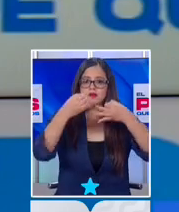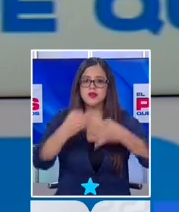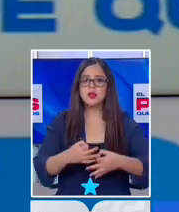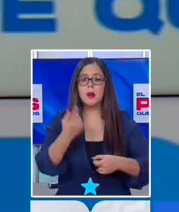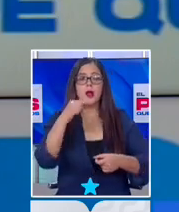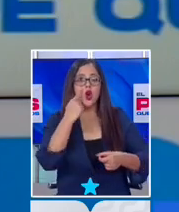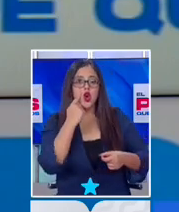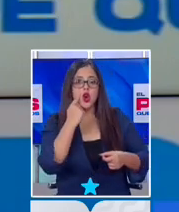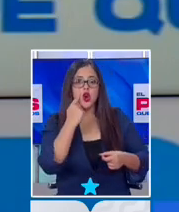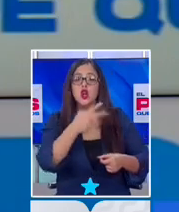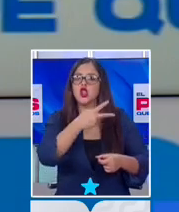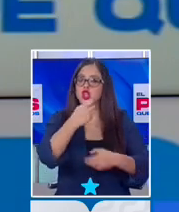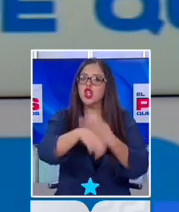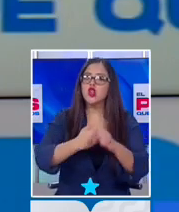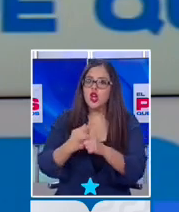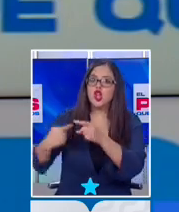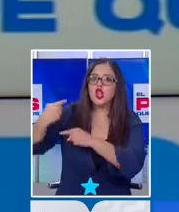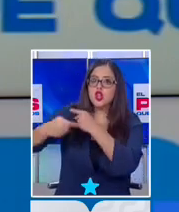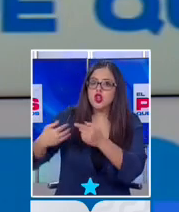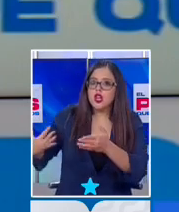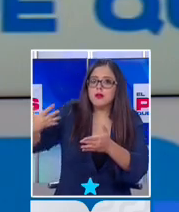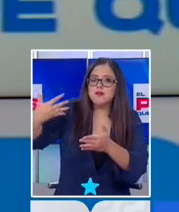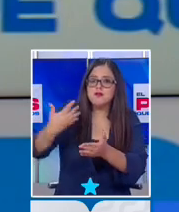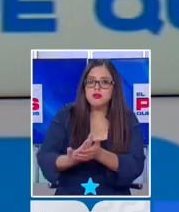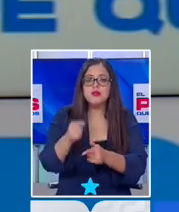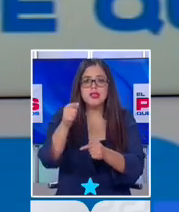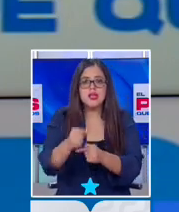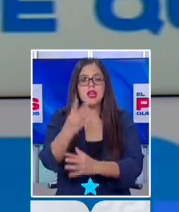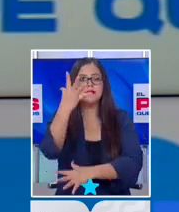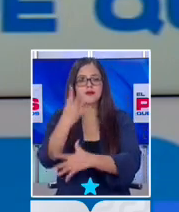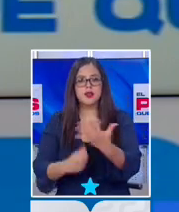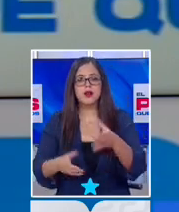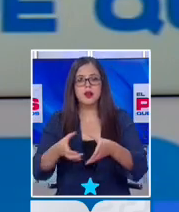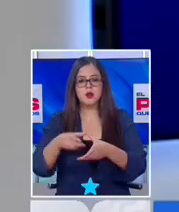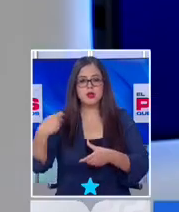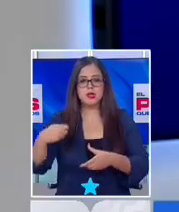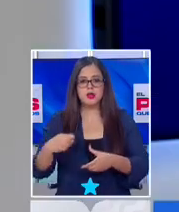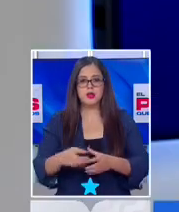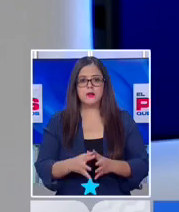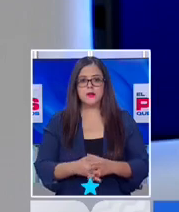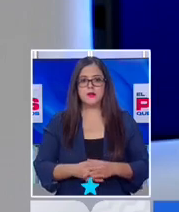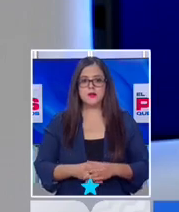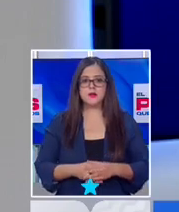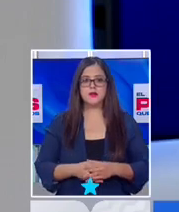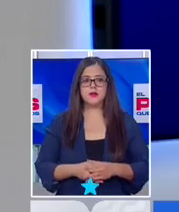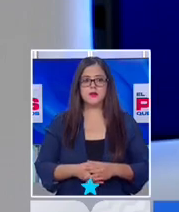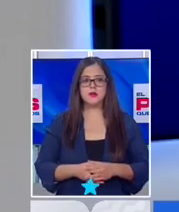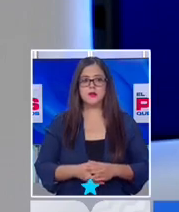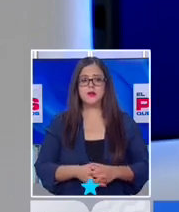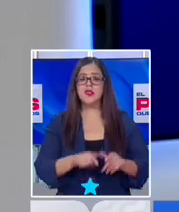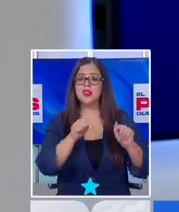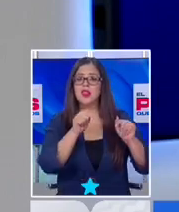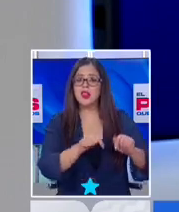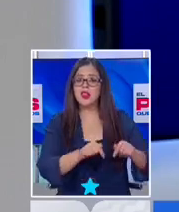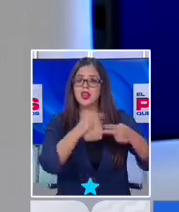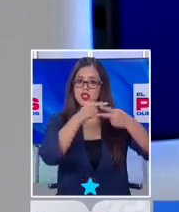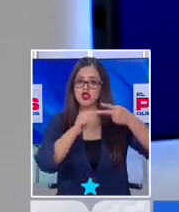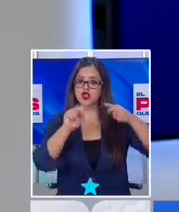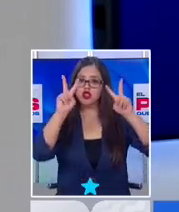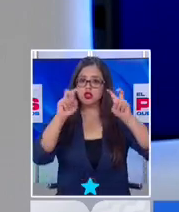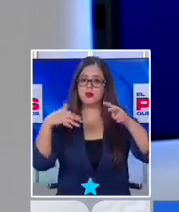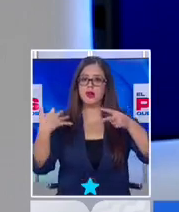senado son 200 años de historia como lo ves tú desde ese punto de vista y con la conversación que tenemos yo haría una distinción entre dos aspectos primero